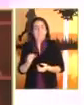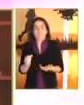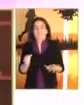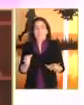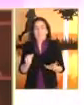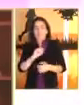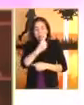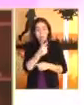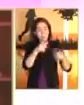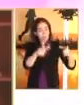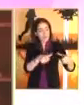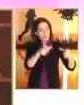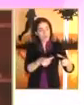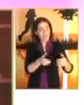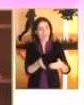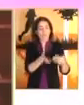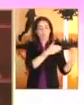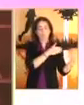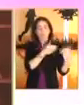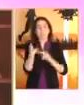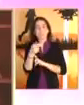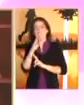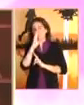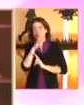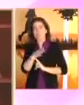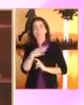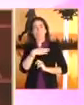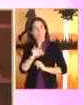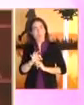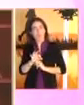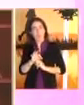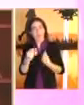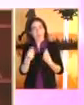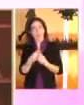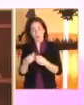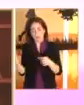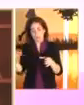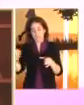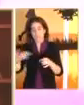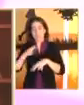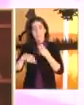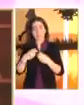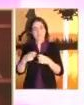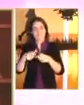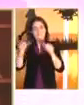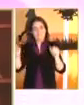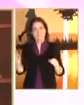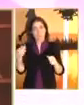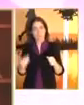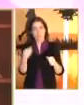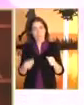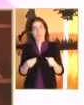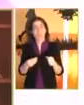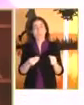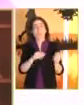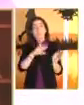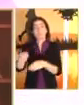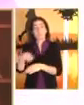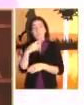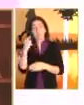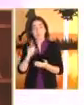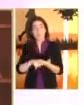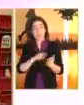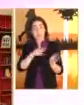ese primer plato y tomar el pescado con una guarnición de patata, una buena ensalada y el postre, una fruta.